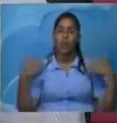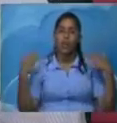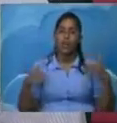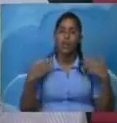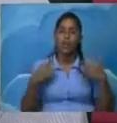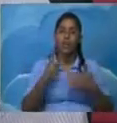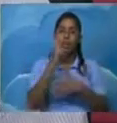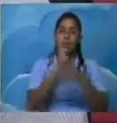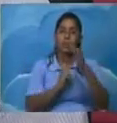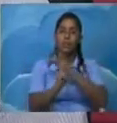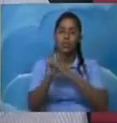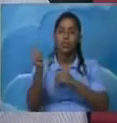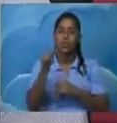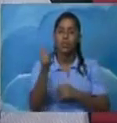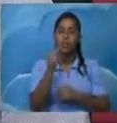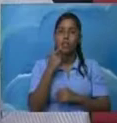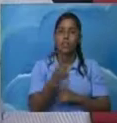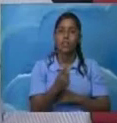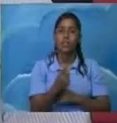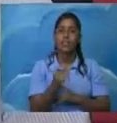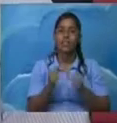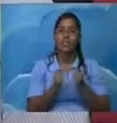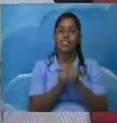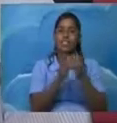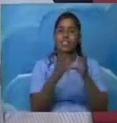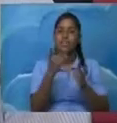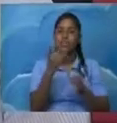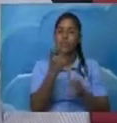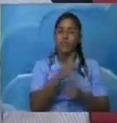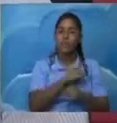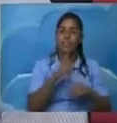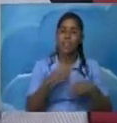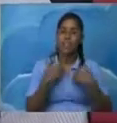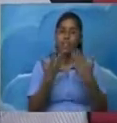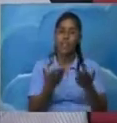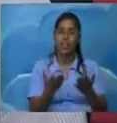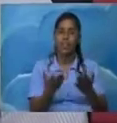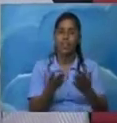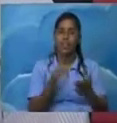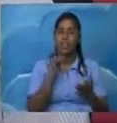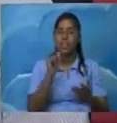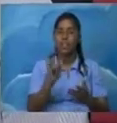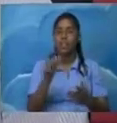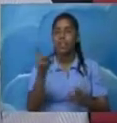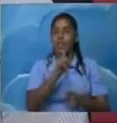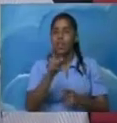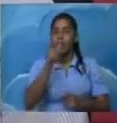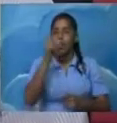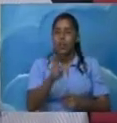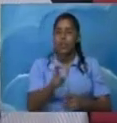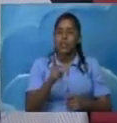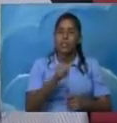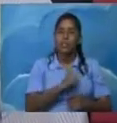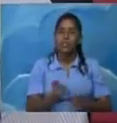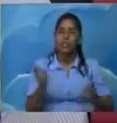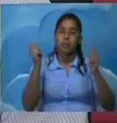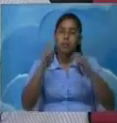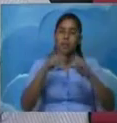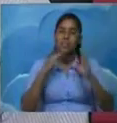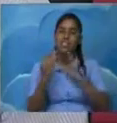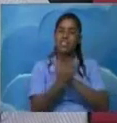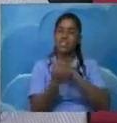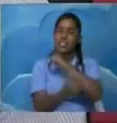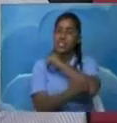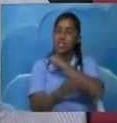El versículo 10 dice, sin falta le darás y no serás de mezquino